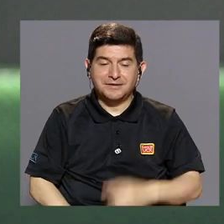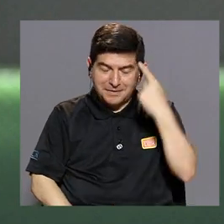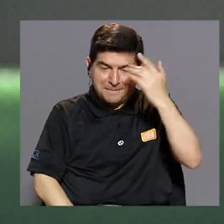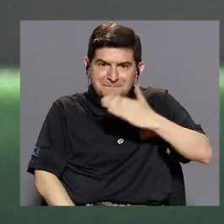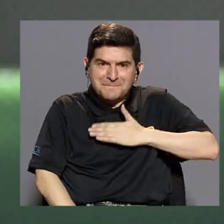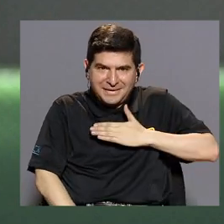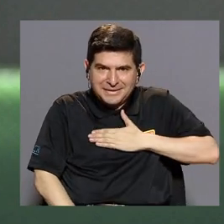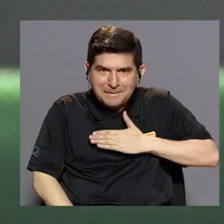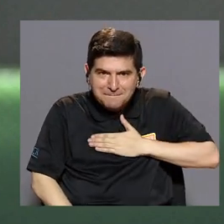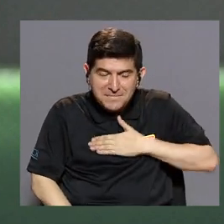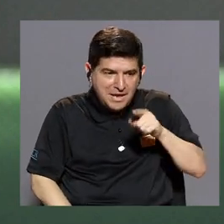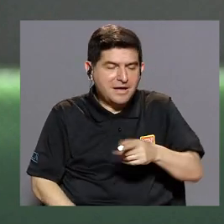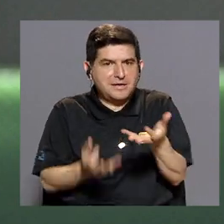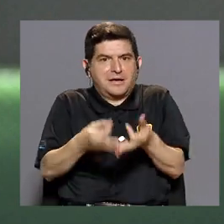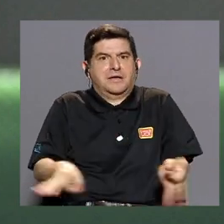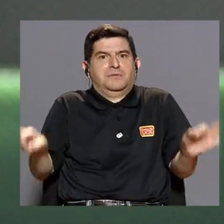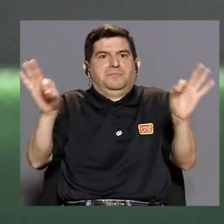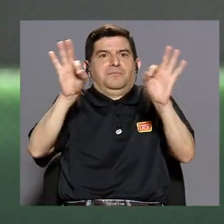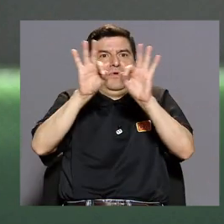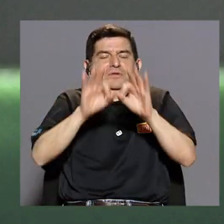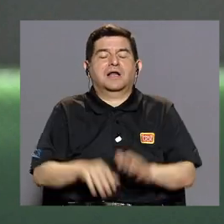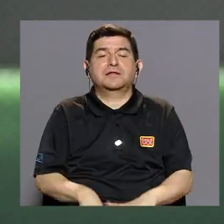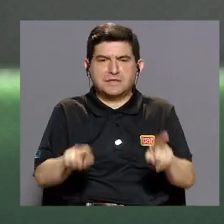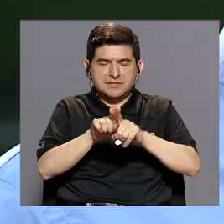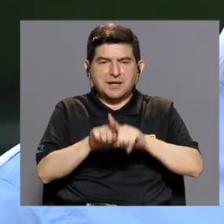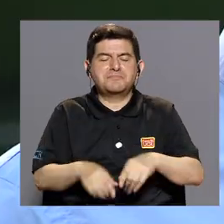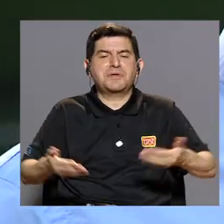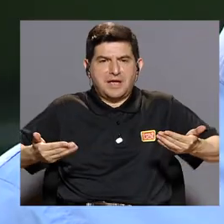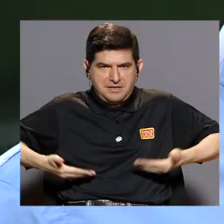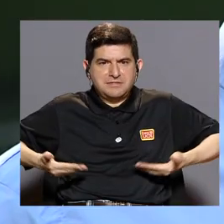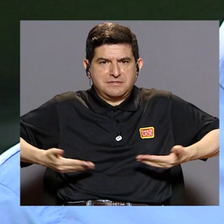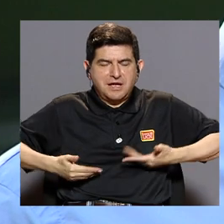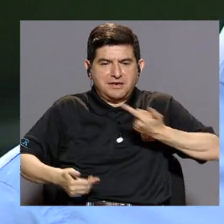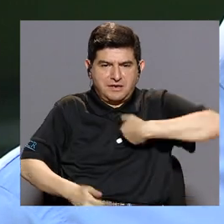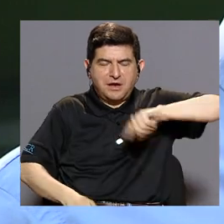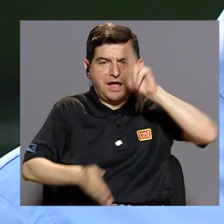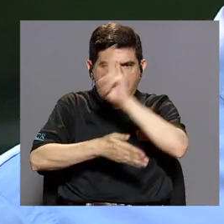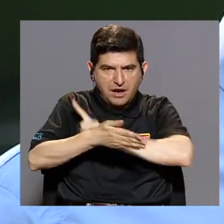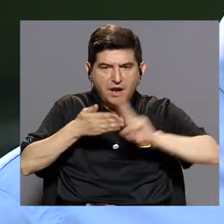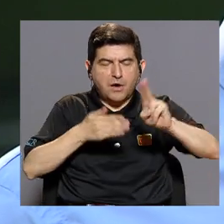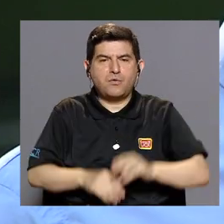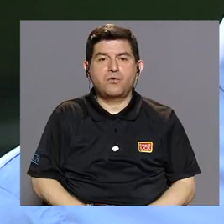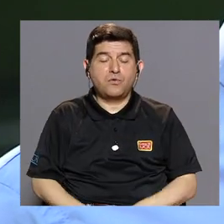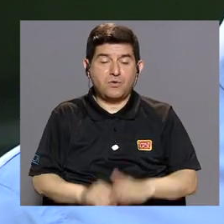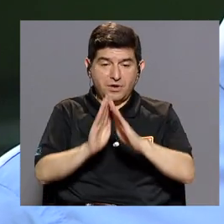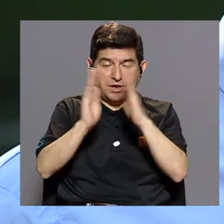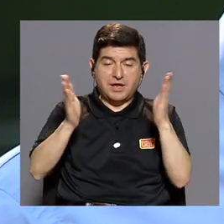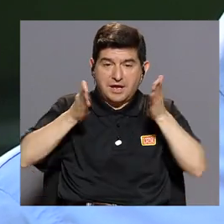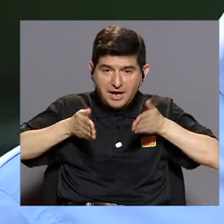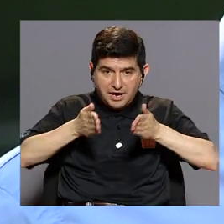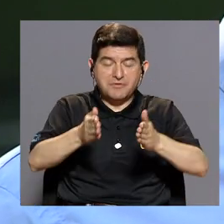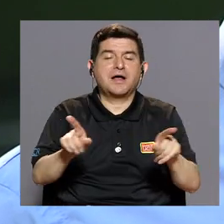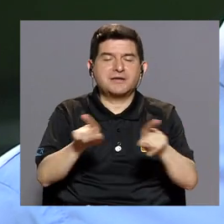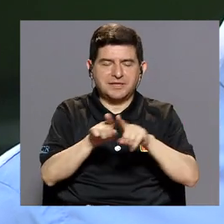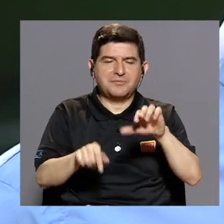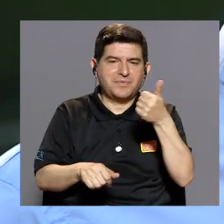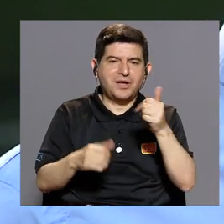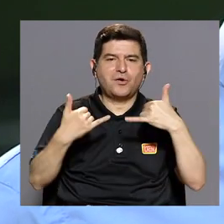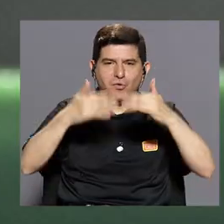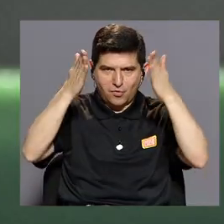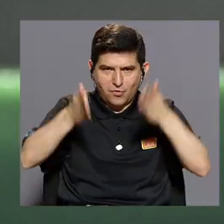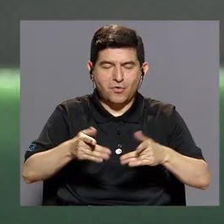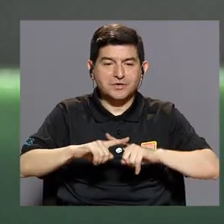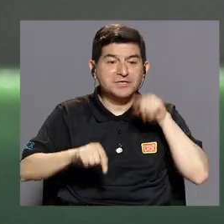que para mí había sido muy clave porque también nos había entrenado, ¿verdad? En el y quien le tocó abrir camino también. Que totalmente, es... ¿verdad? Junto con otras jugadoras, pero